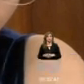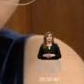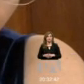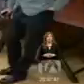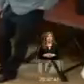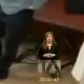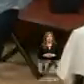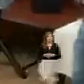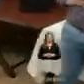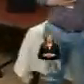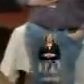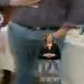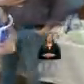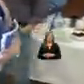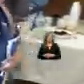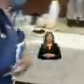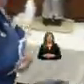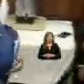Quito Daniela Valencia 24 horas